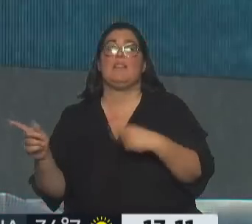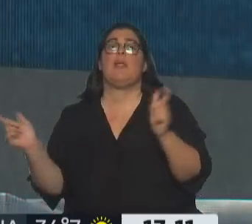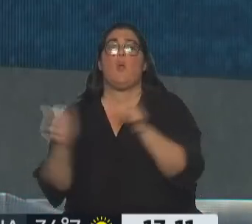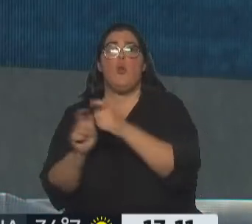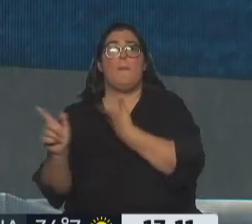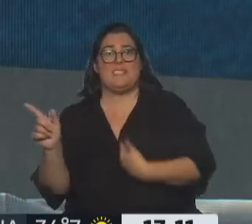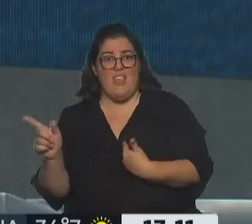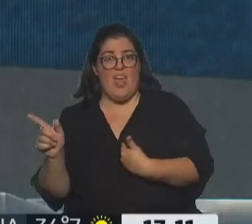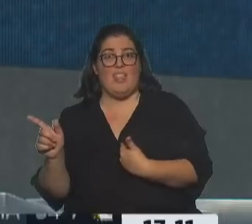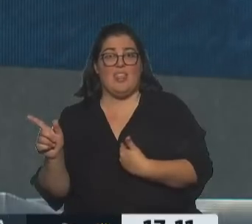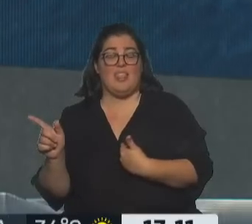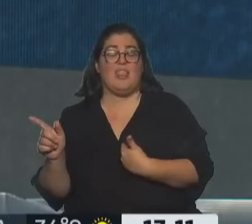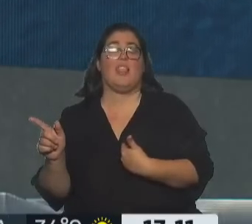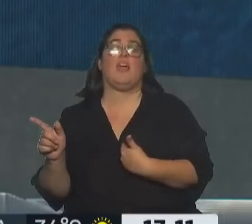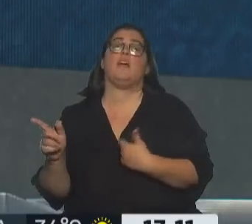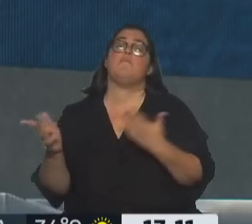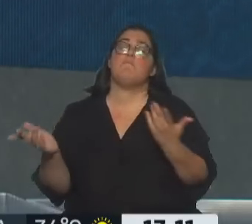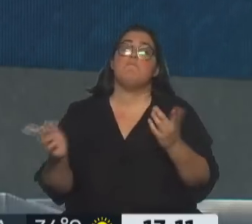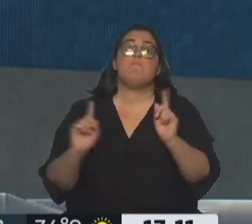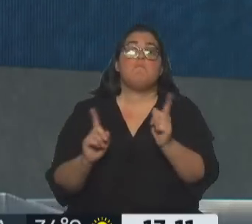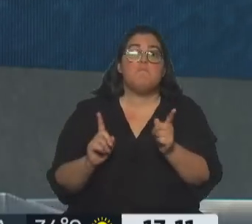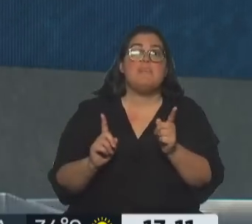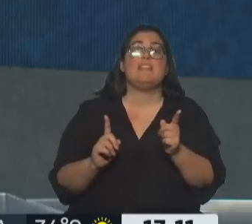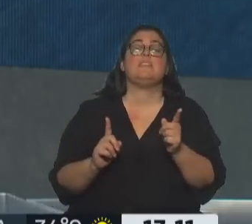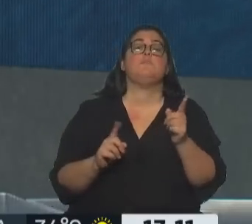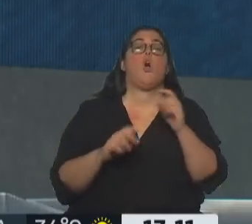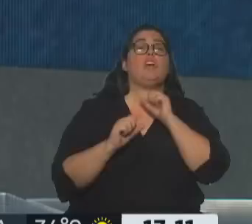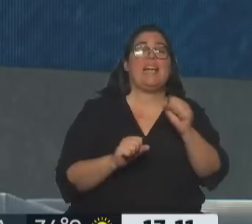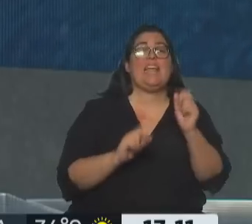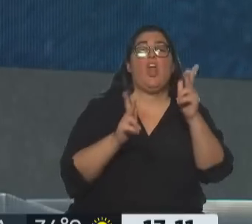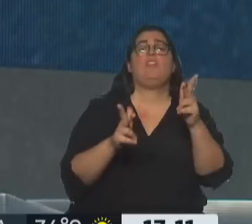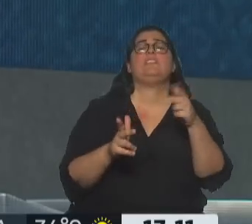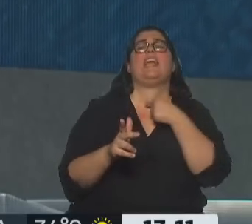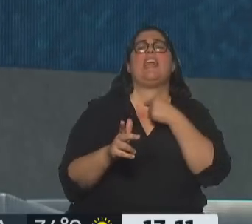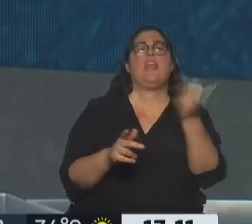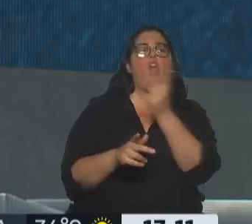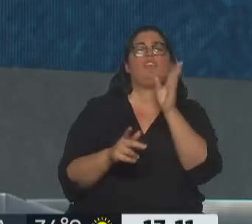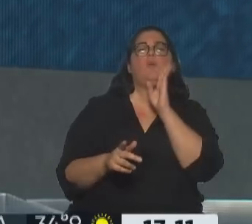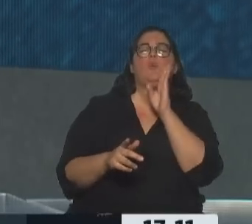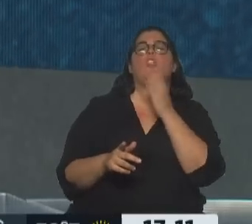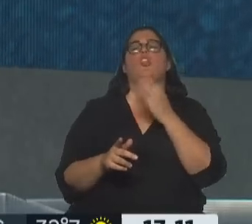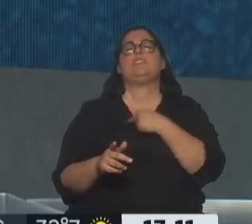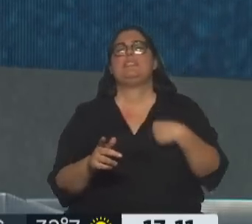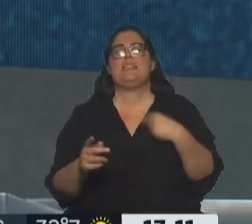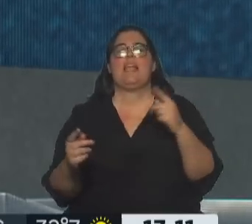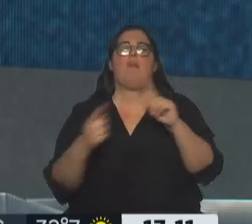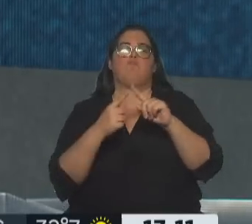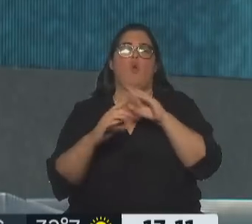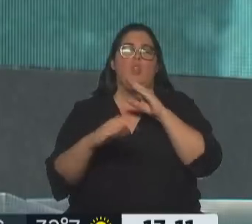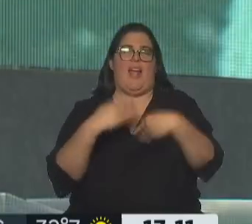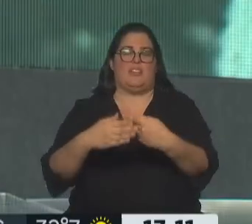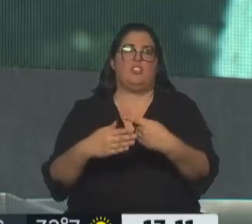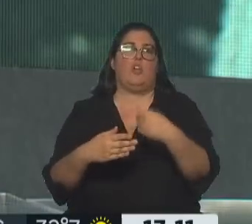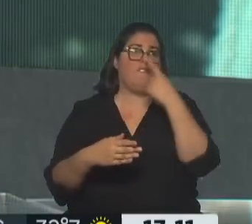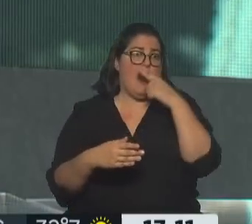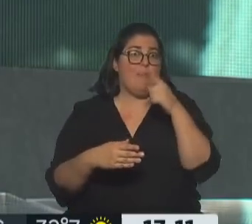Jinping. Según las propias declaraciones, para acercar posiciones. Aparece este globo, se cancela todo. Hay algo que